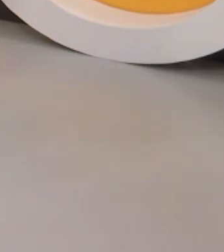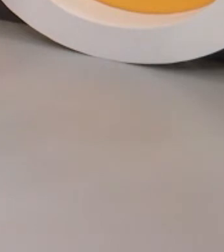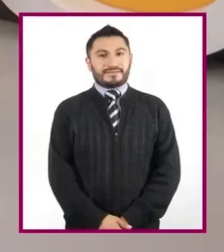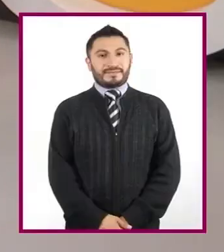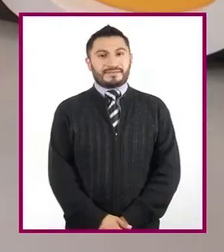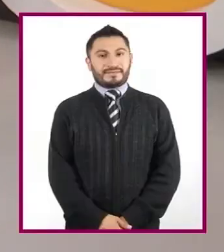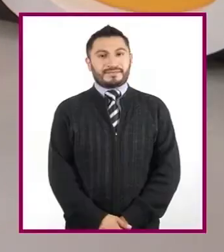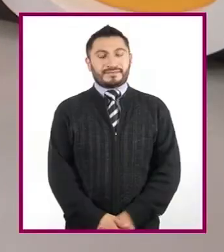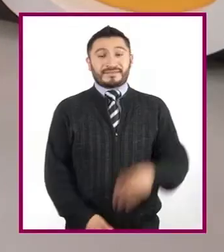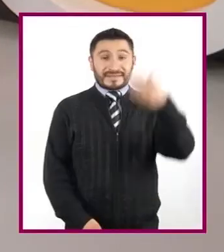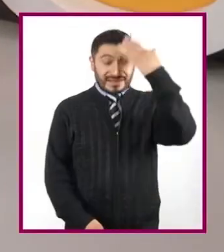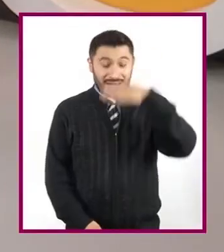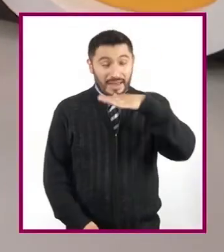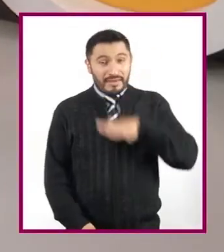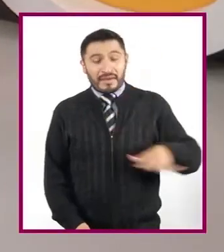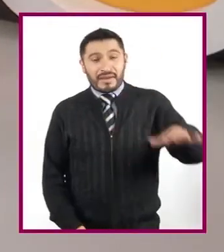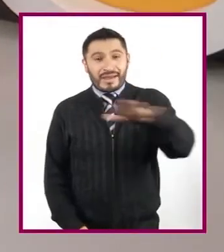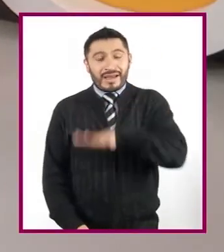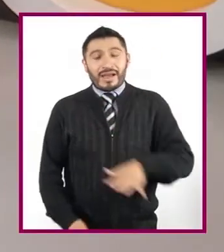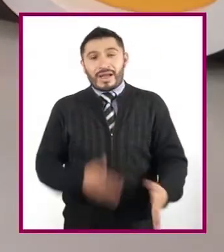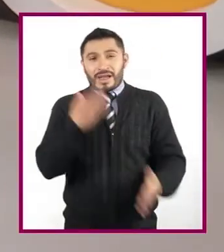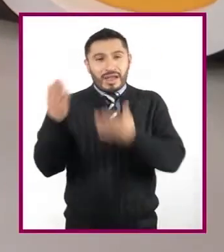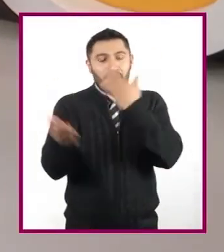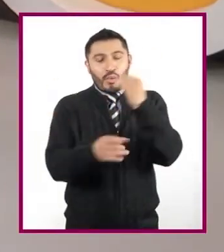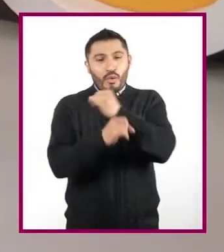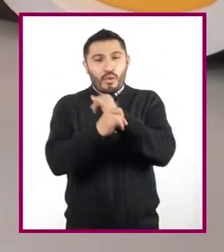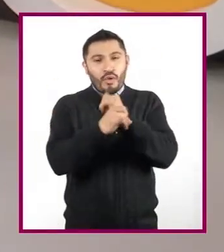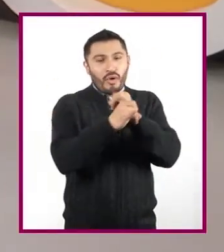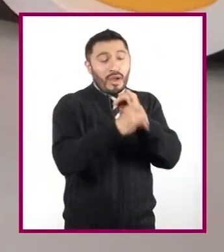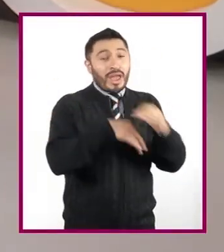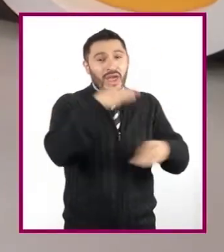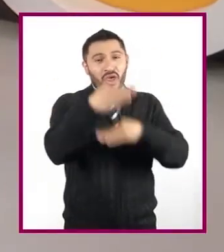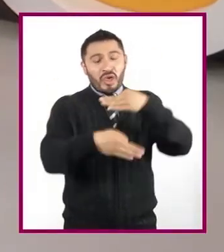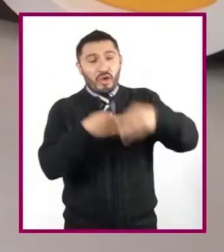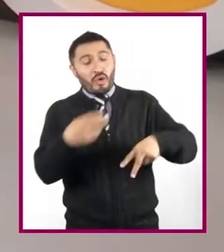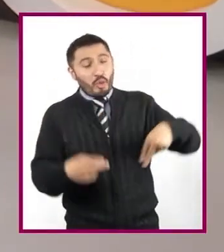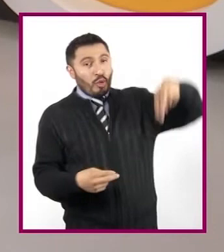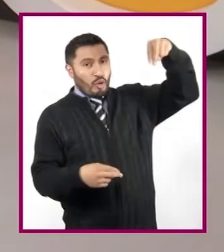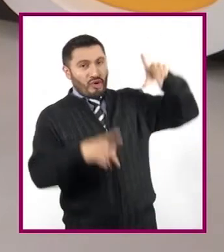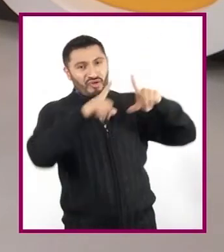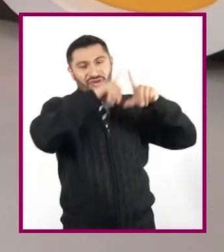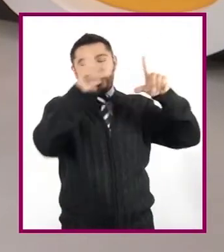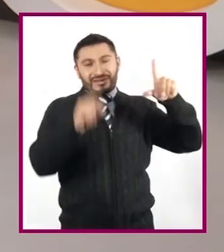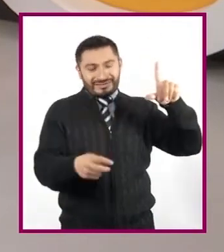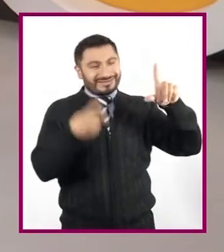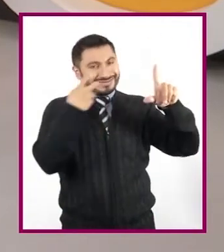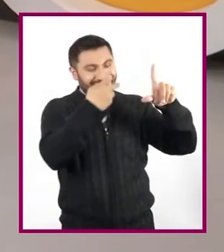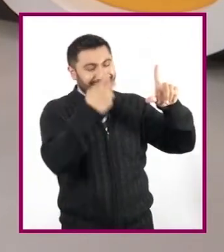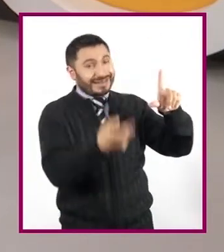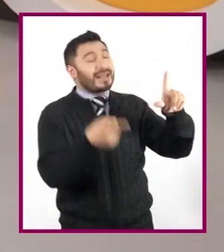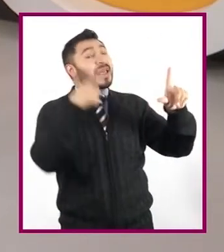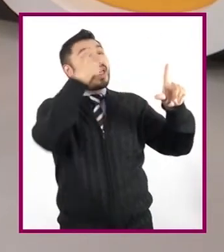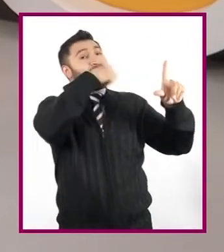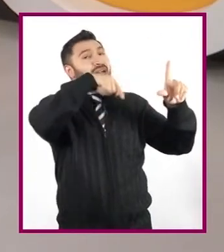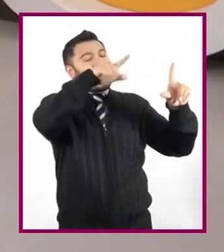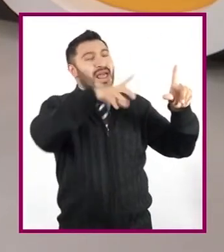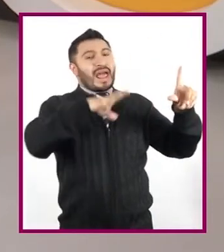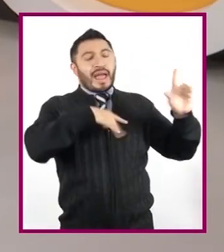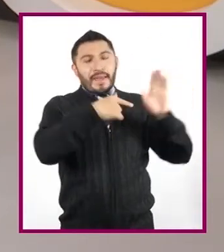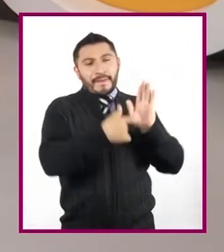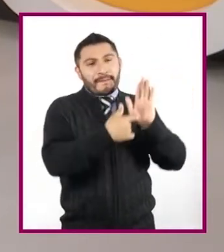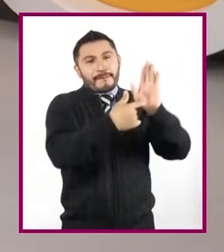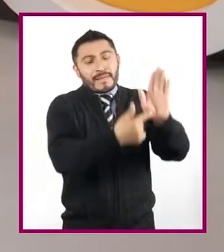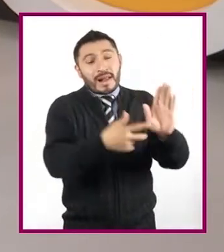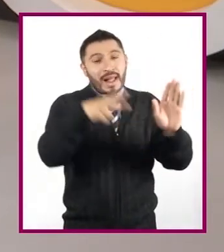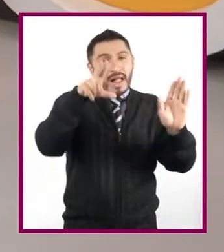Sabemos que la población de estudio es toda la región norte del país, del cual se nos proporciona una muestra